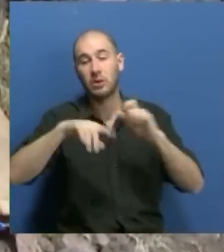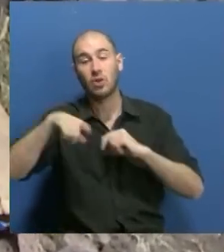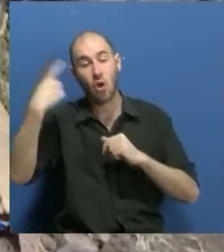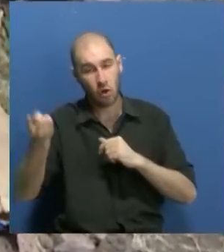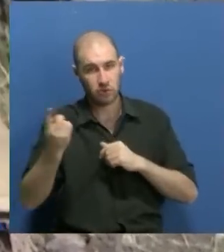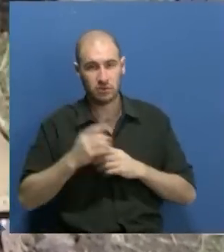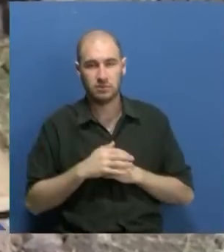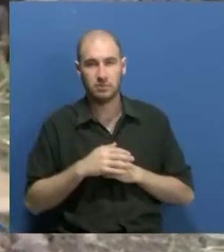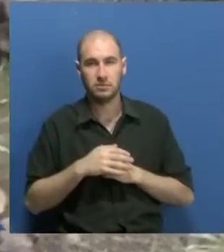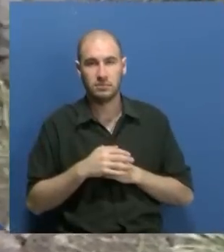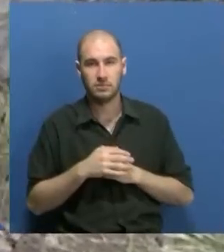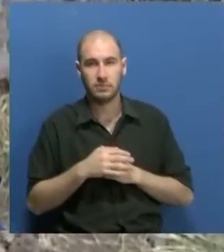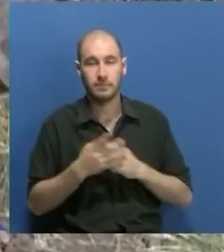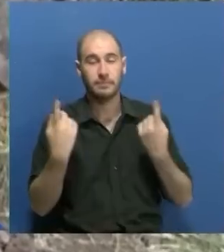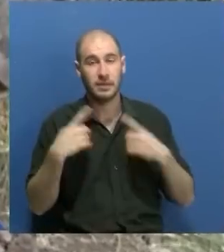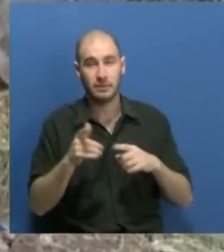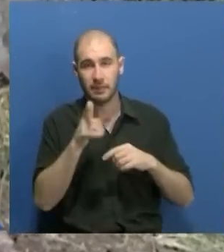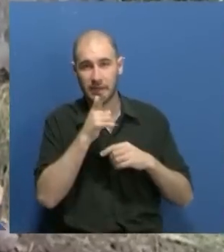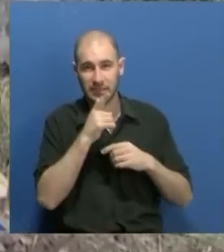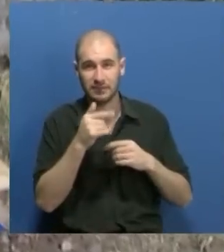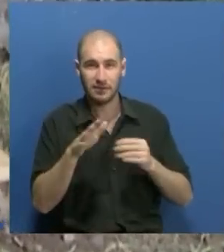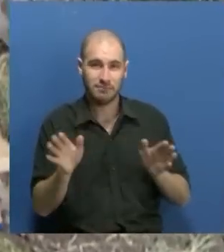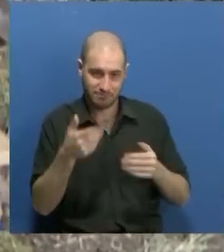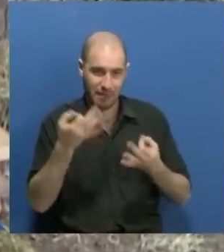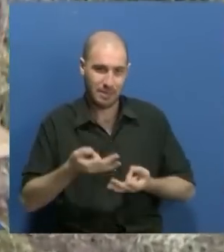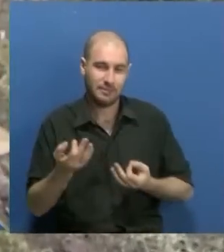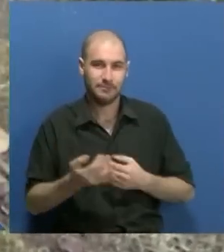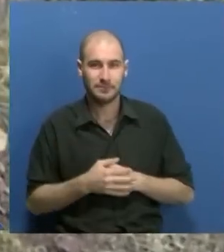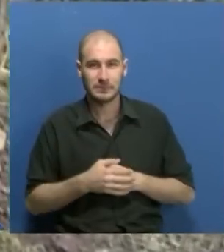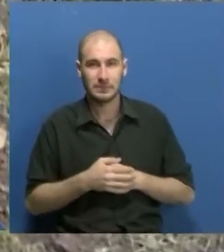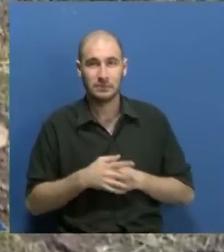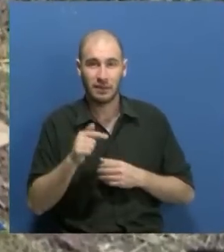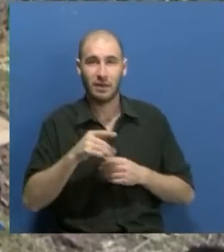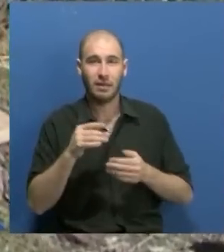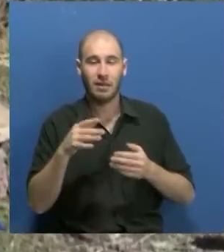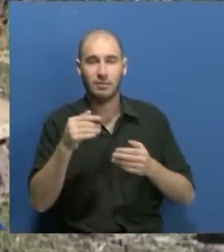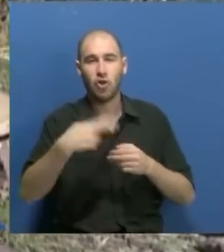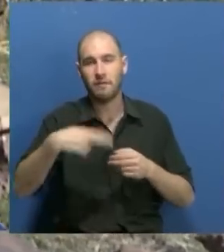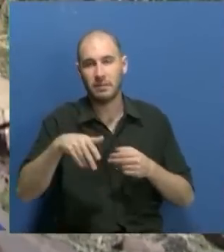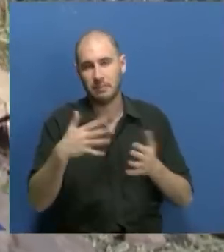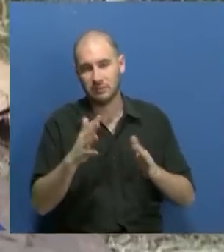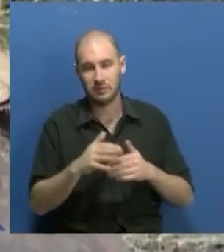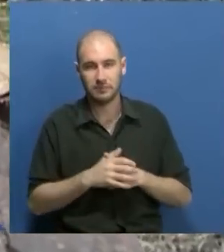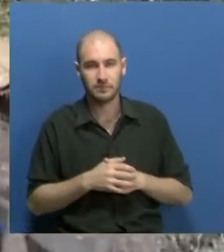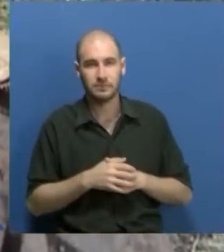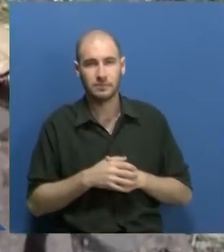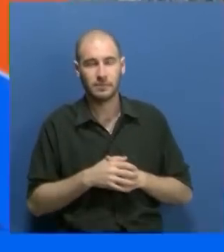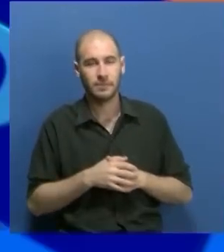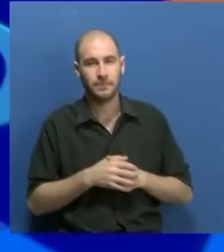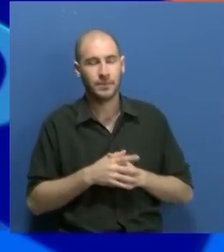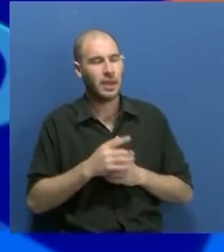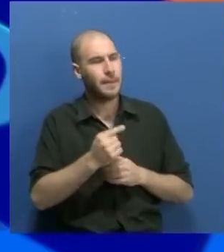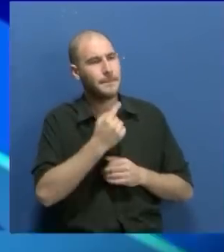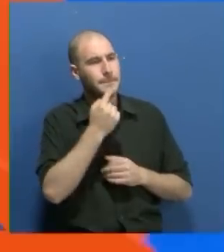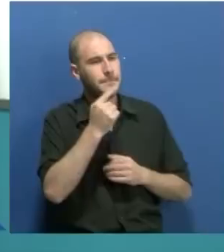externo, pero igual creo que estuvo bien, o sea, llegaron, fue fresquito, en noviembre nos dieron los resultados. Claro. Me